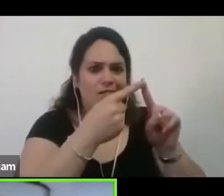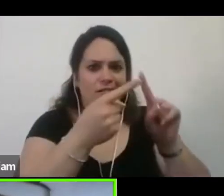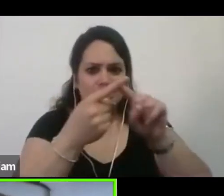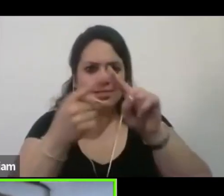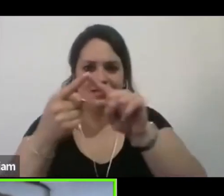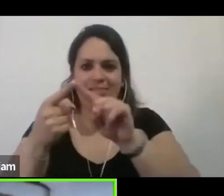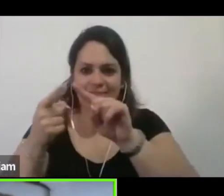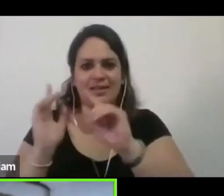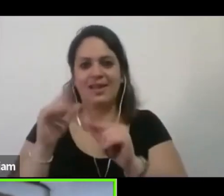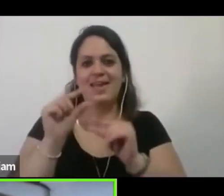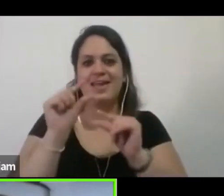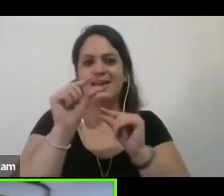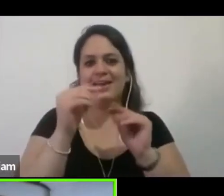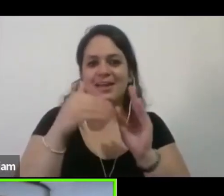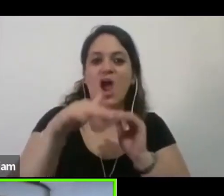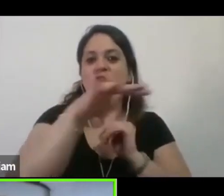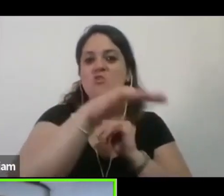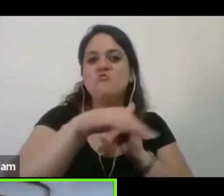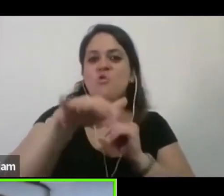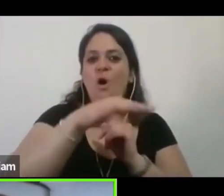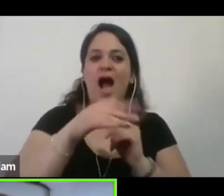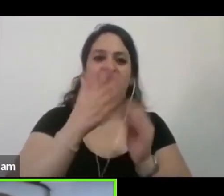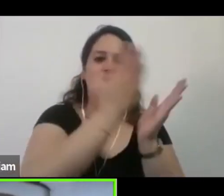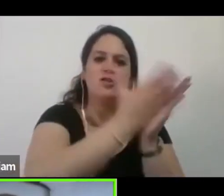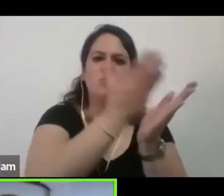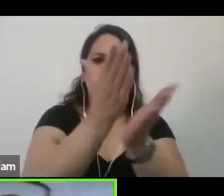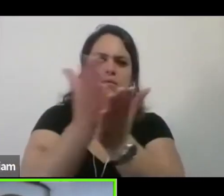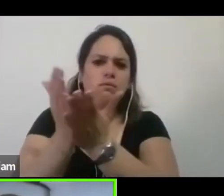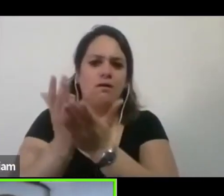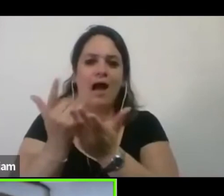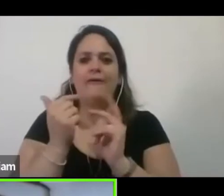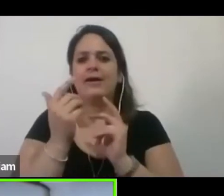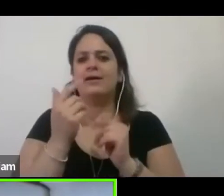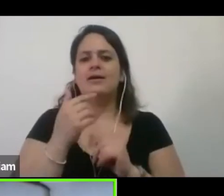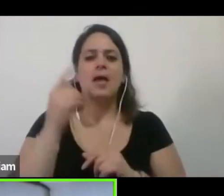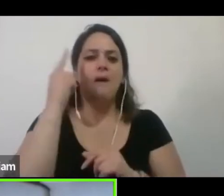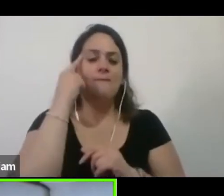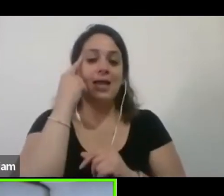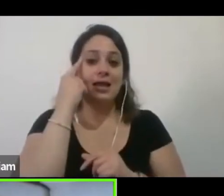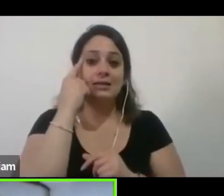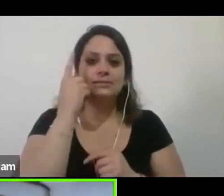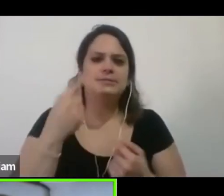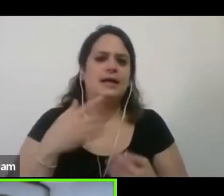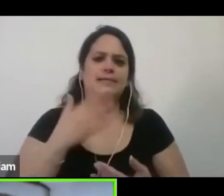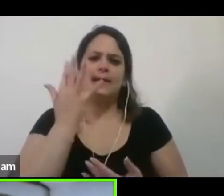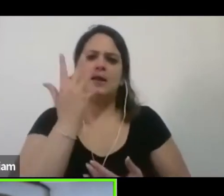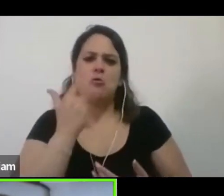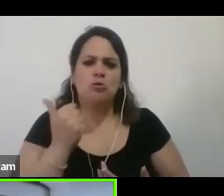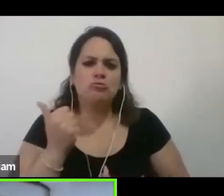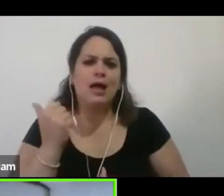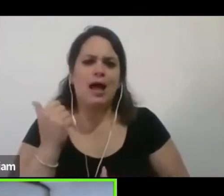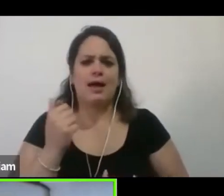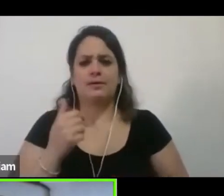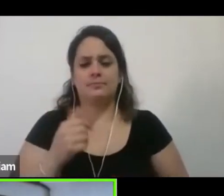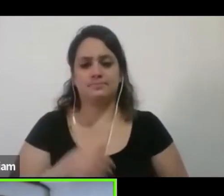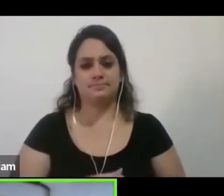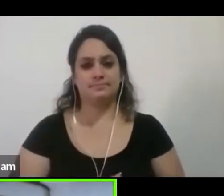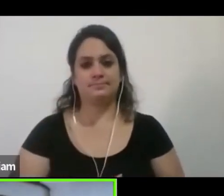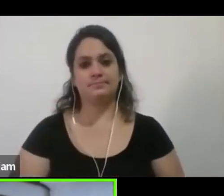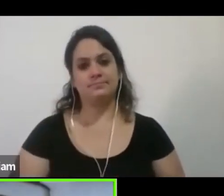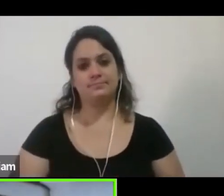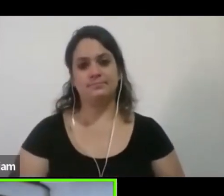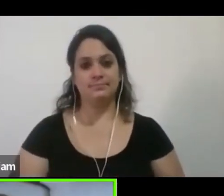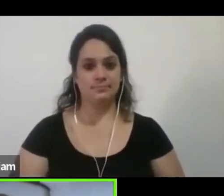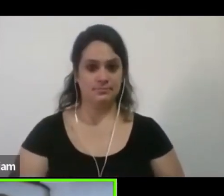interiorizándose por las distintas carreras afines a lo que ellos o ellas creen que les puede llegar a gustar, y